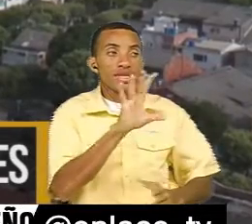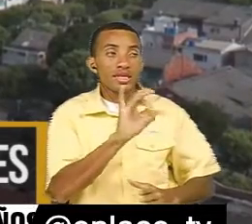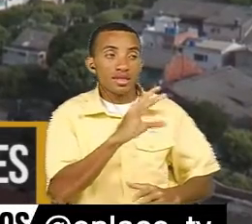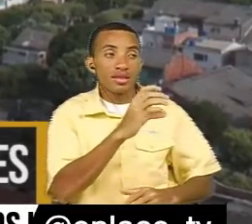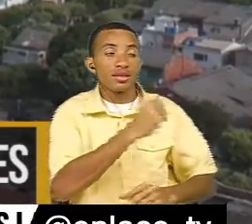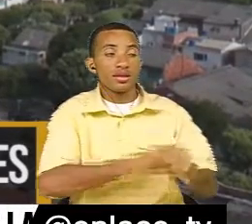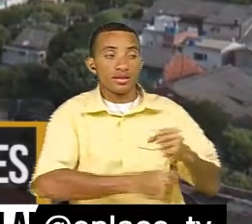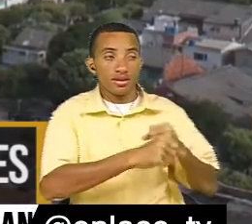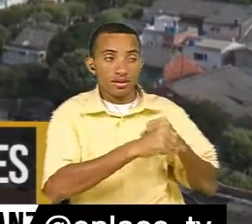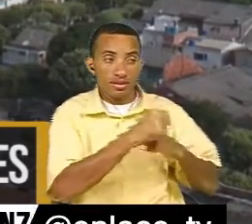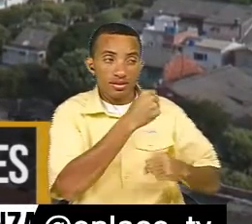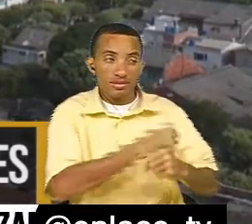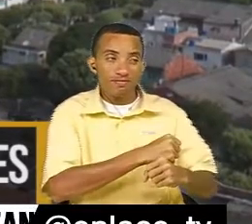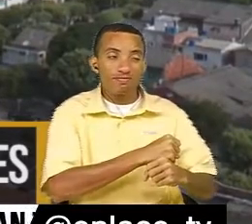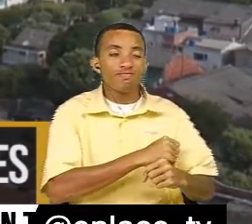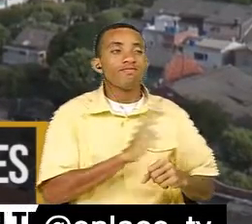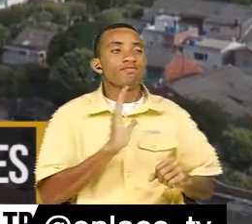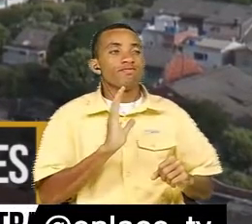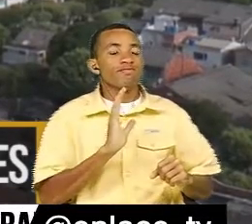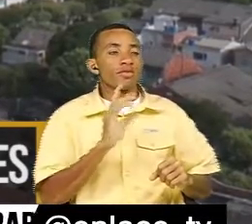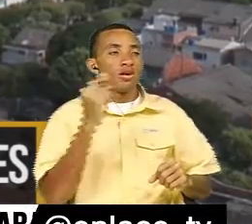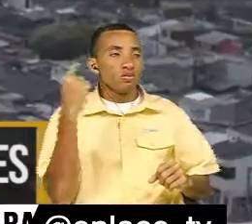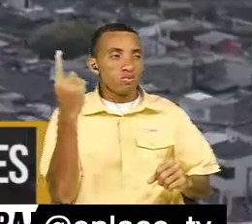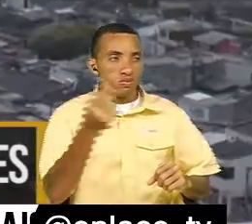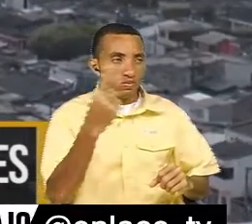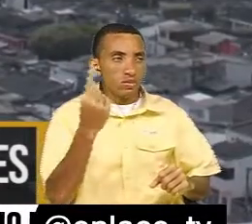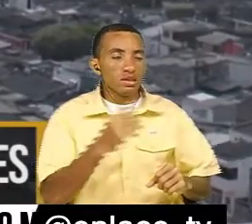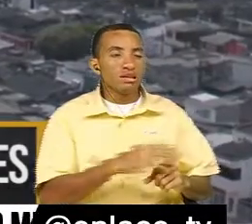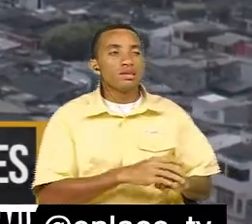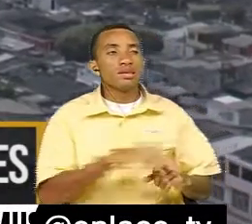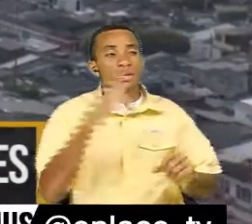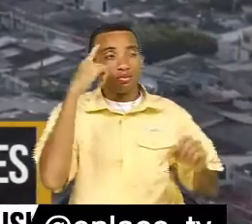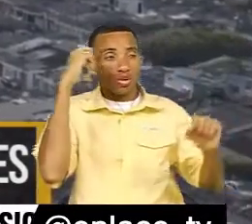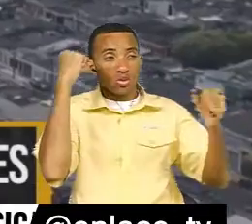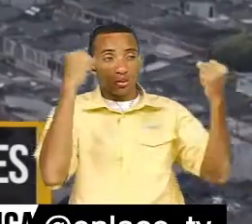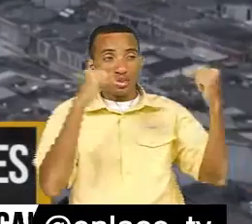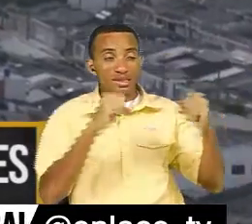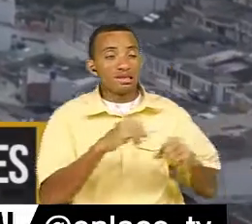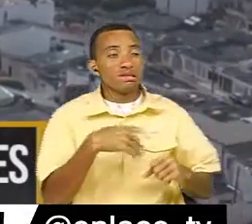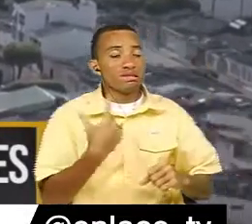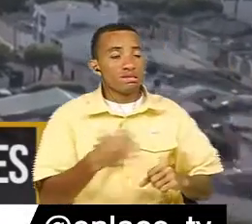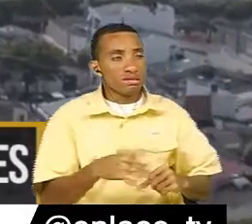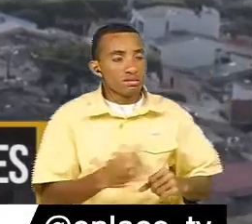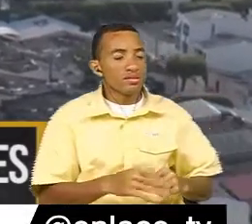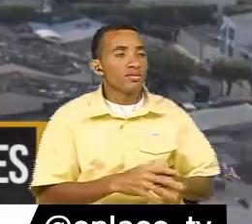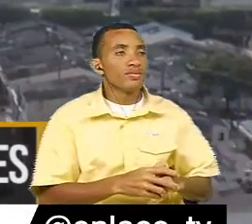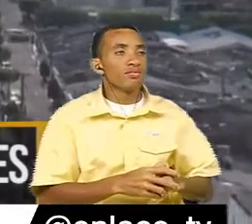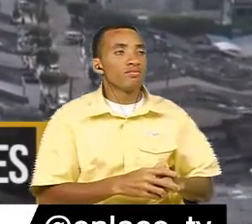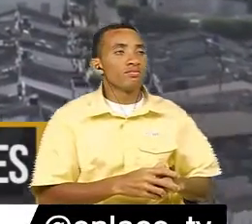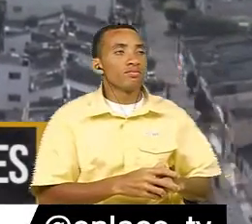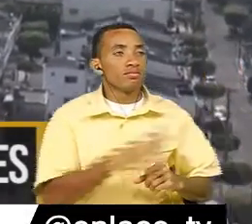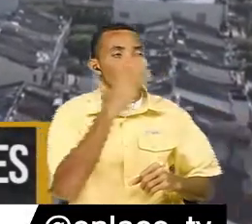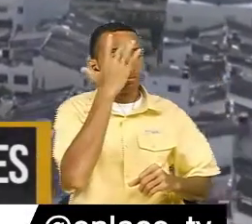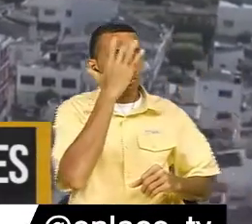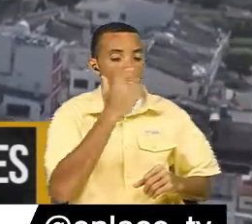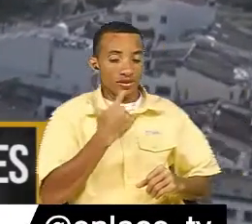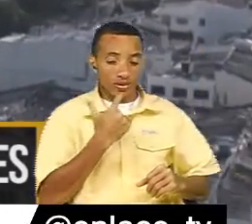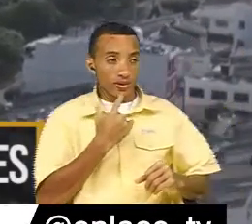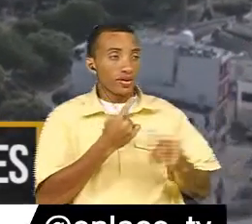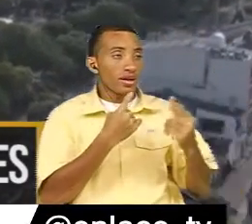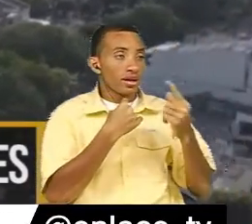que en términos generales el panorama es preocupante, es muy muy preocupante. Estoy hablando